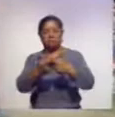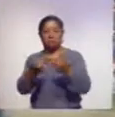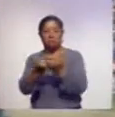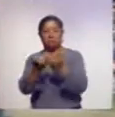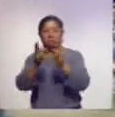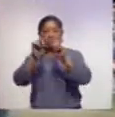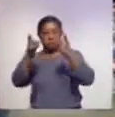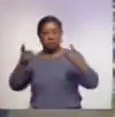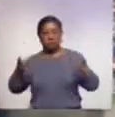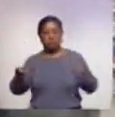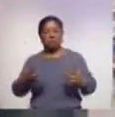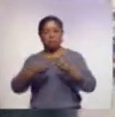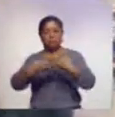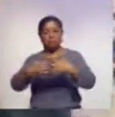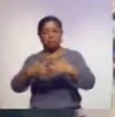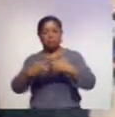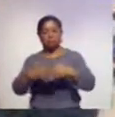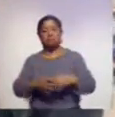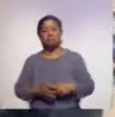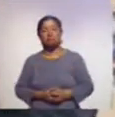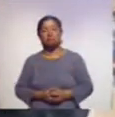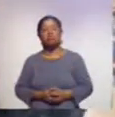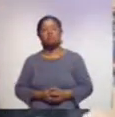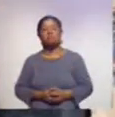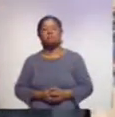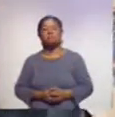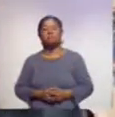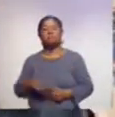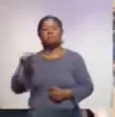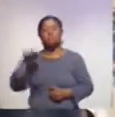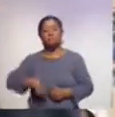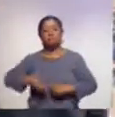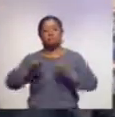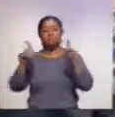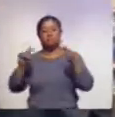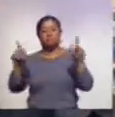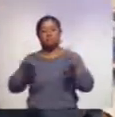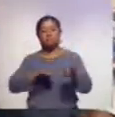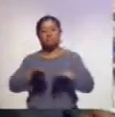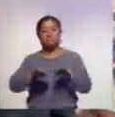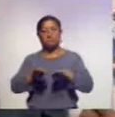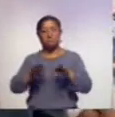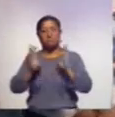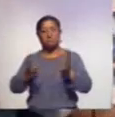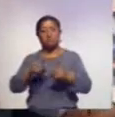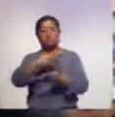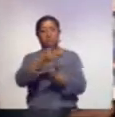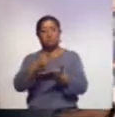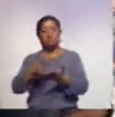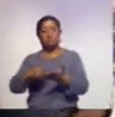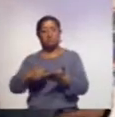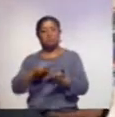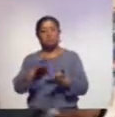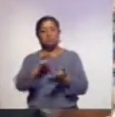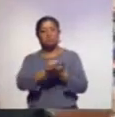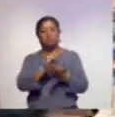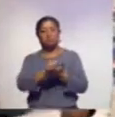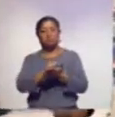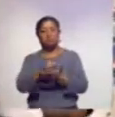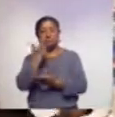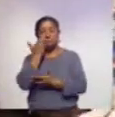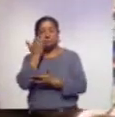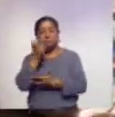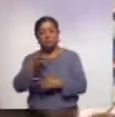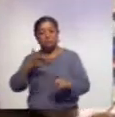industrial. Adicional a esto, señaló que en la entidad se trabaja en el programa Supérate, el cual también busca ser un referente